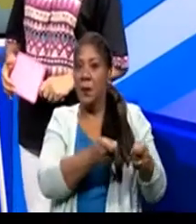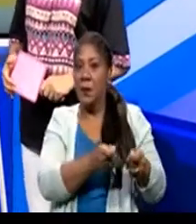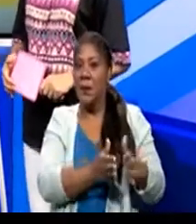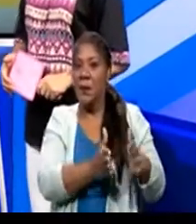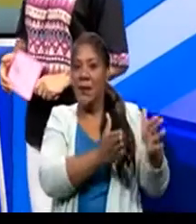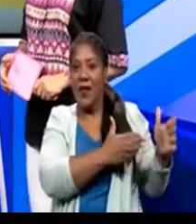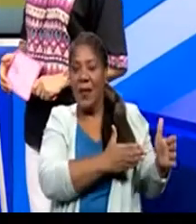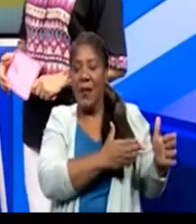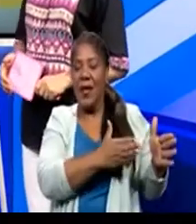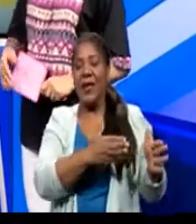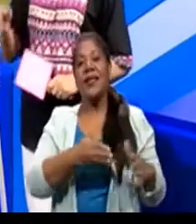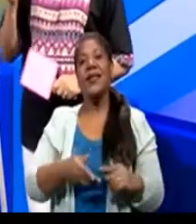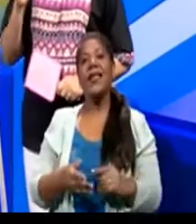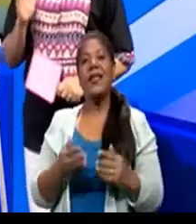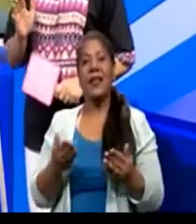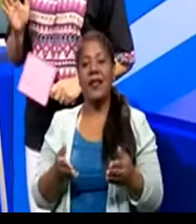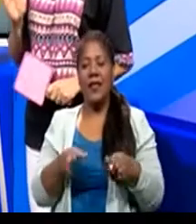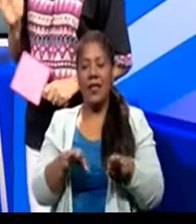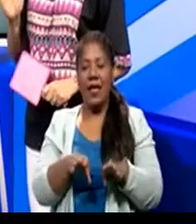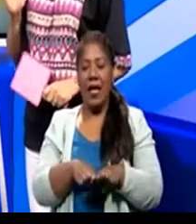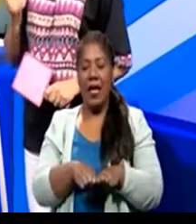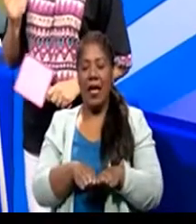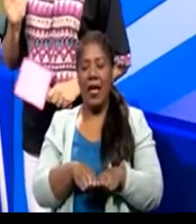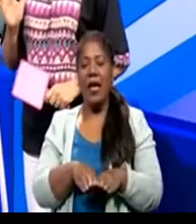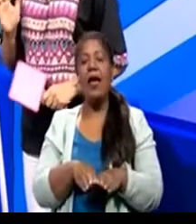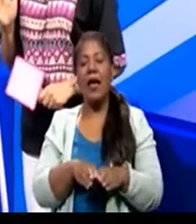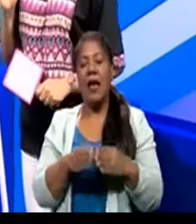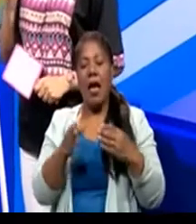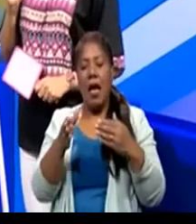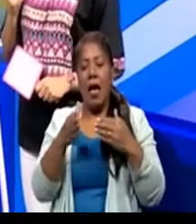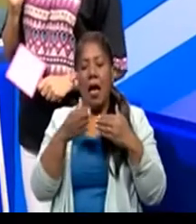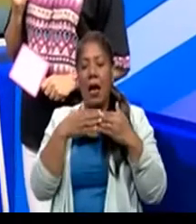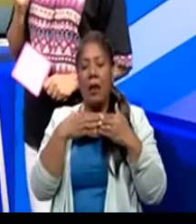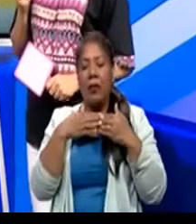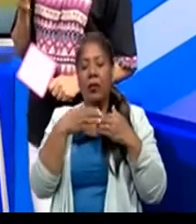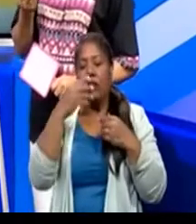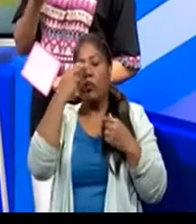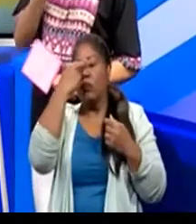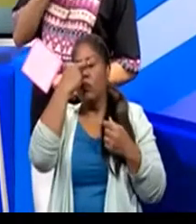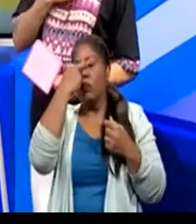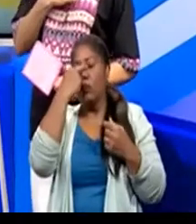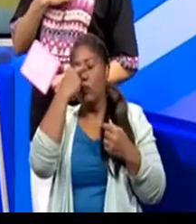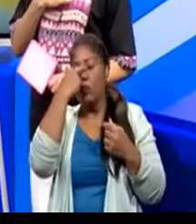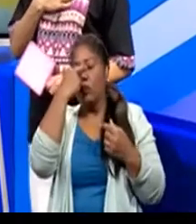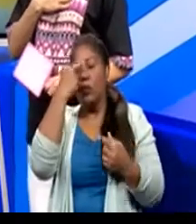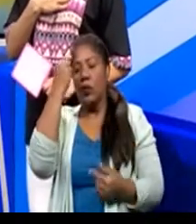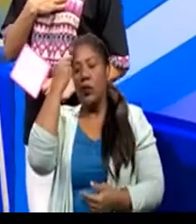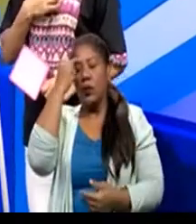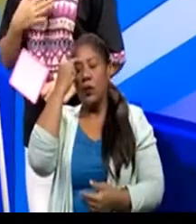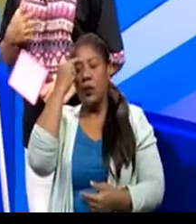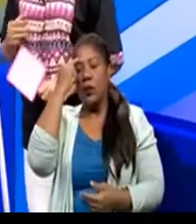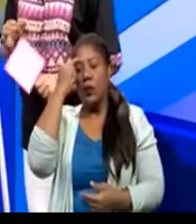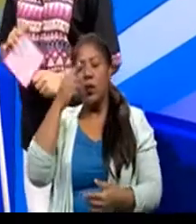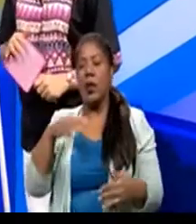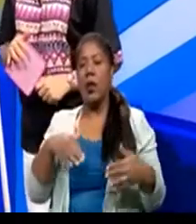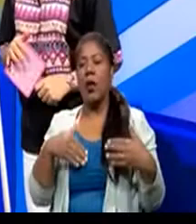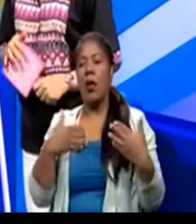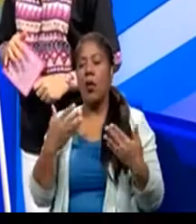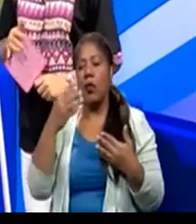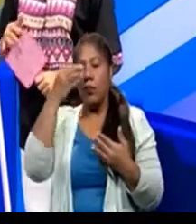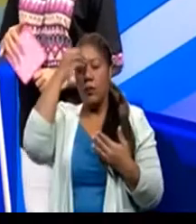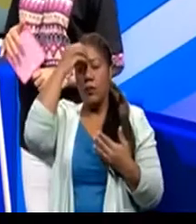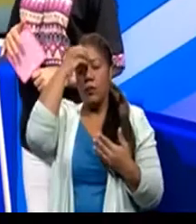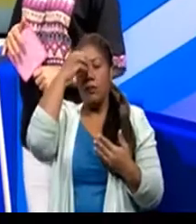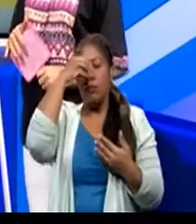y podemos cerrar los ojos, ¿verdad, estudiantes? Y pensar en cómo somos por dentro,